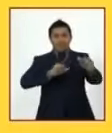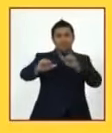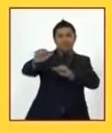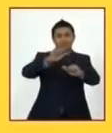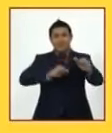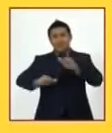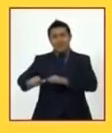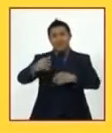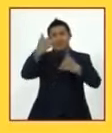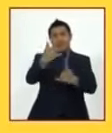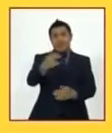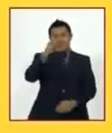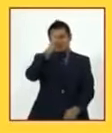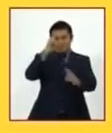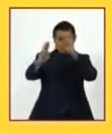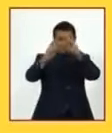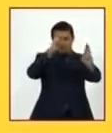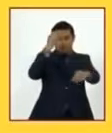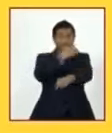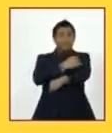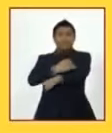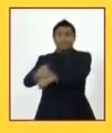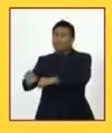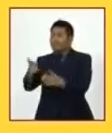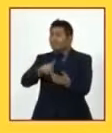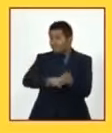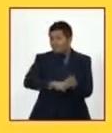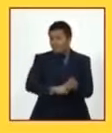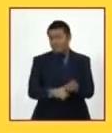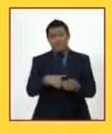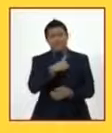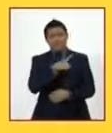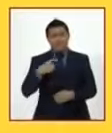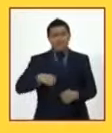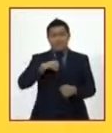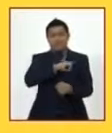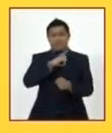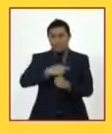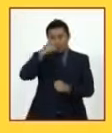una oportunidad para convivir en armonía con quienes más queremos y más